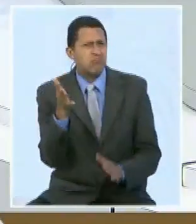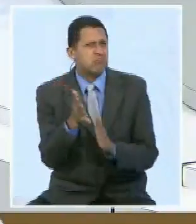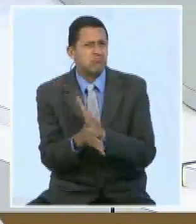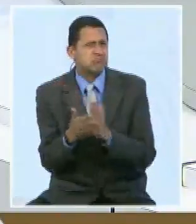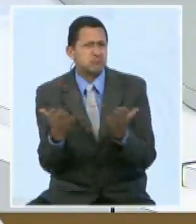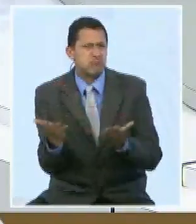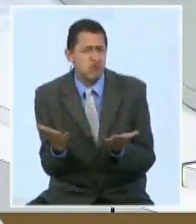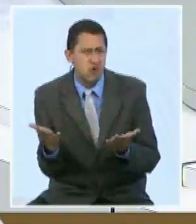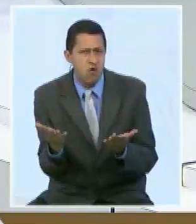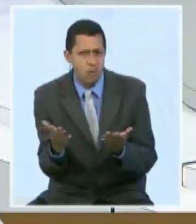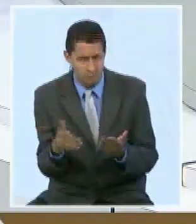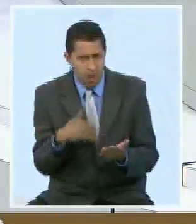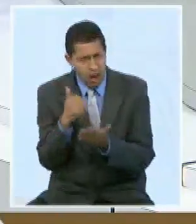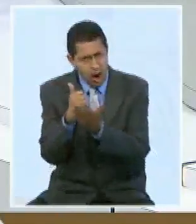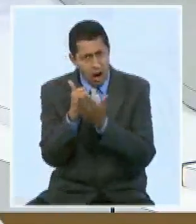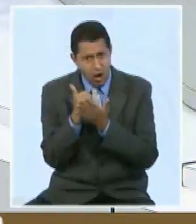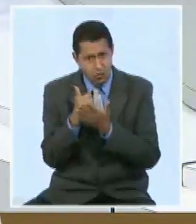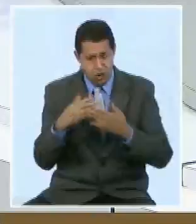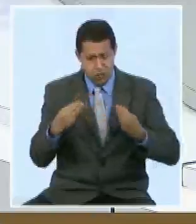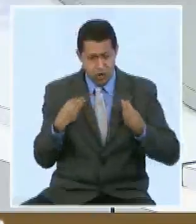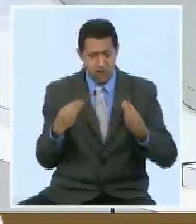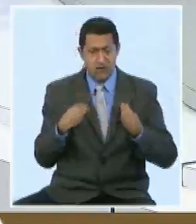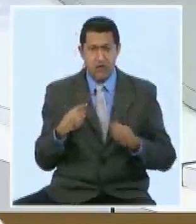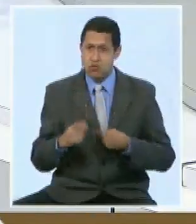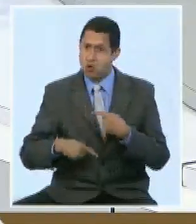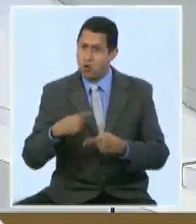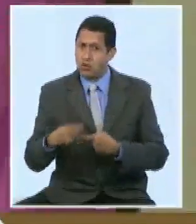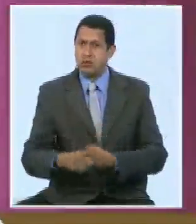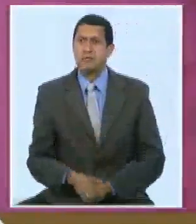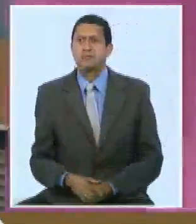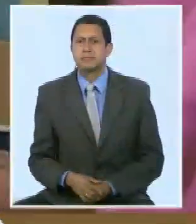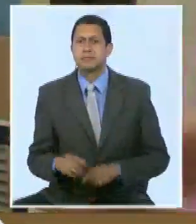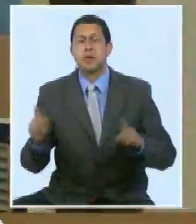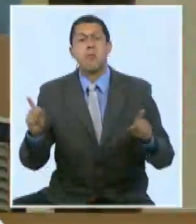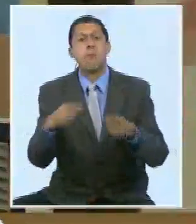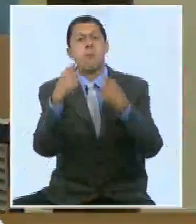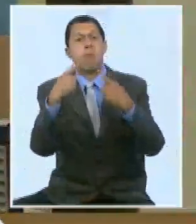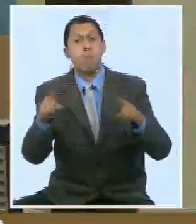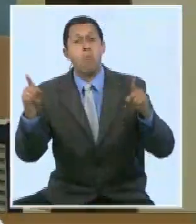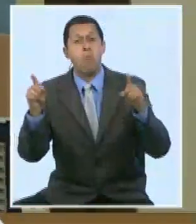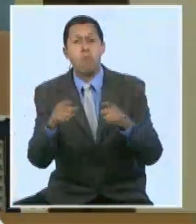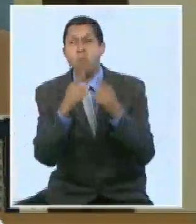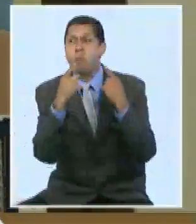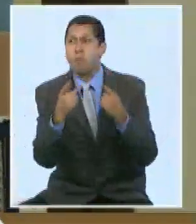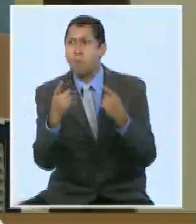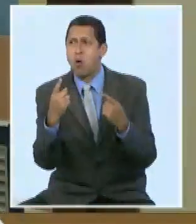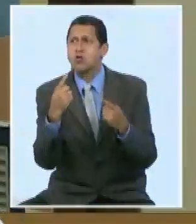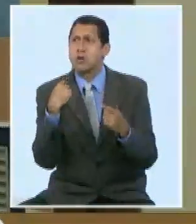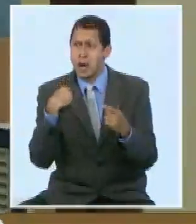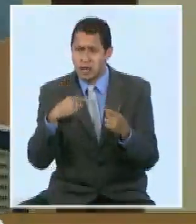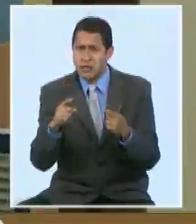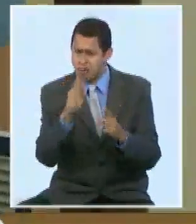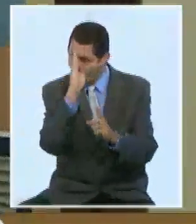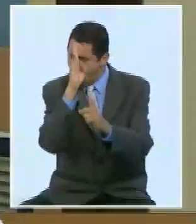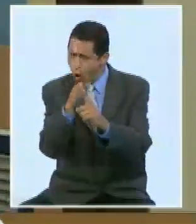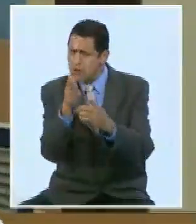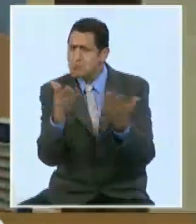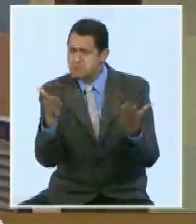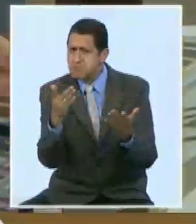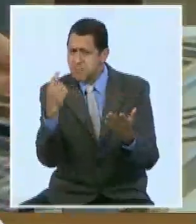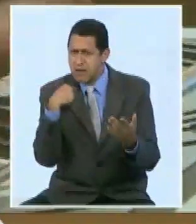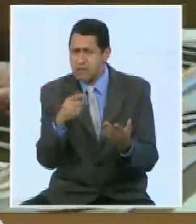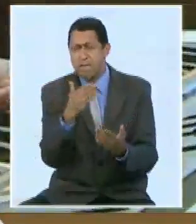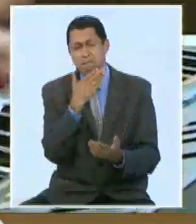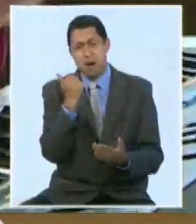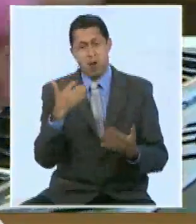cómo nos puede ayudar en nuestra vida diaria la musicoterapia es el tratamiento que emplea la música con el objetivo de encontrar